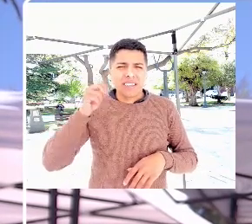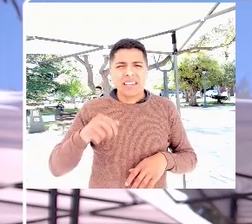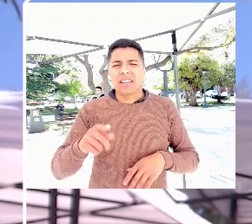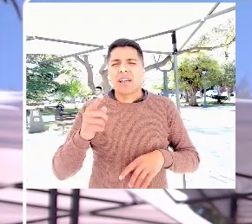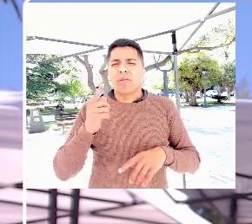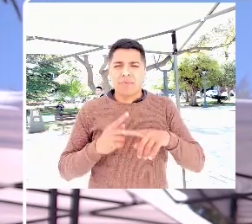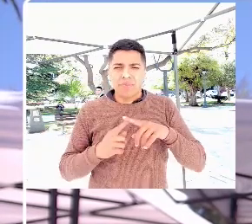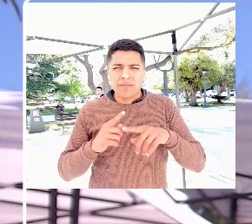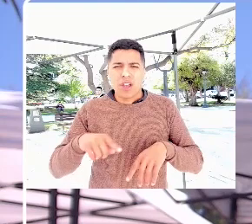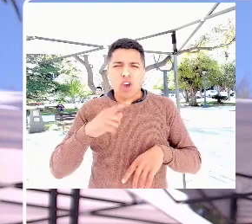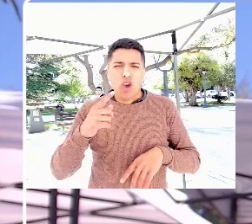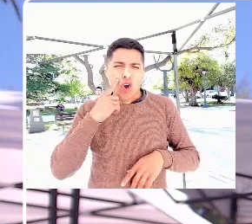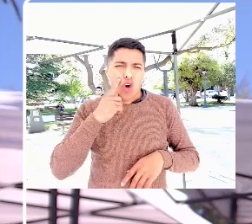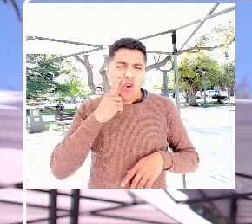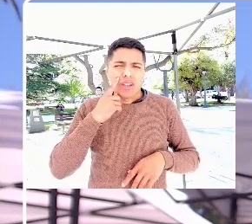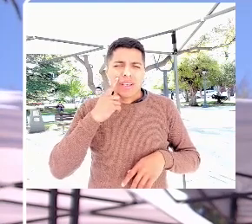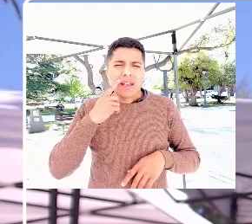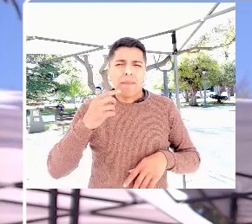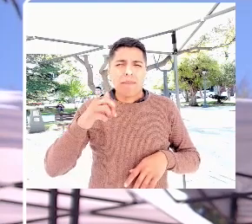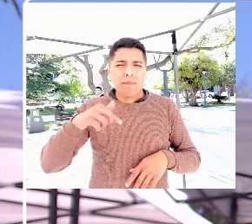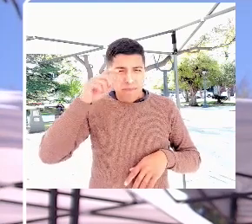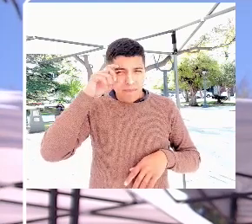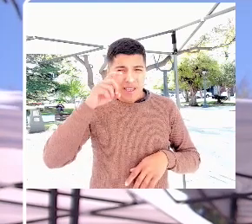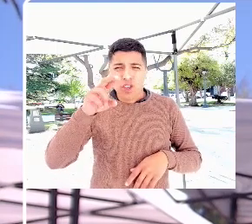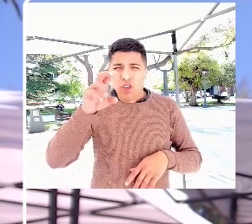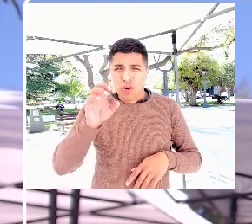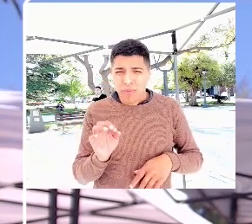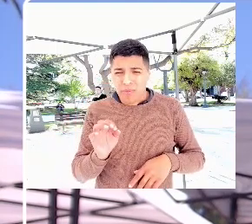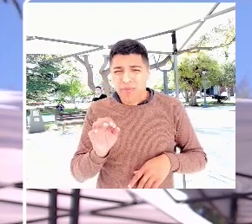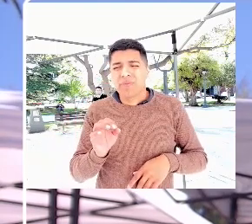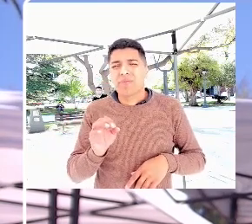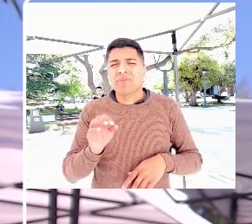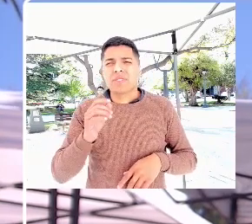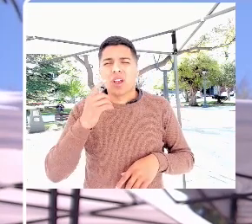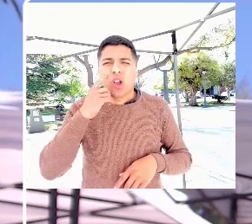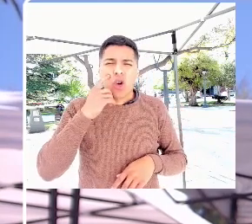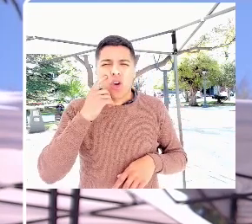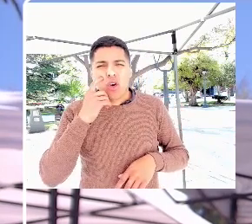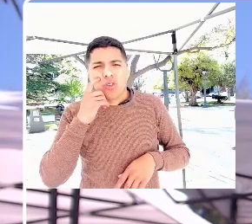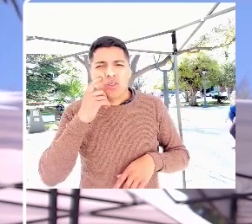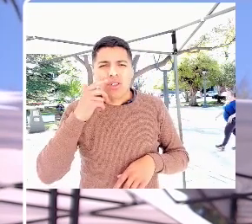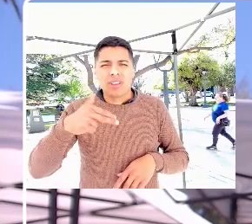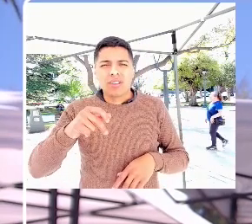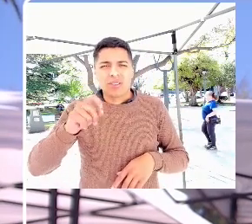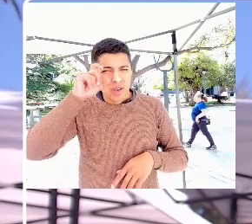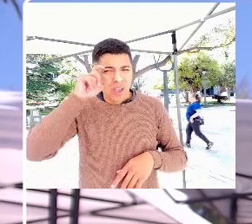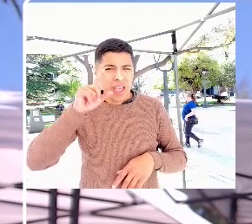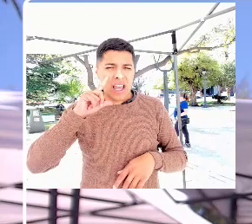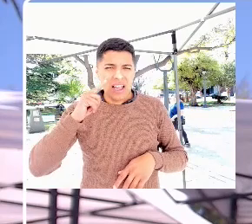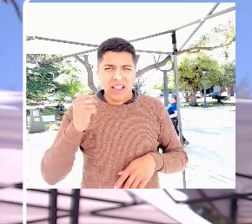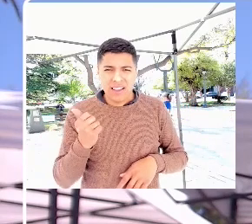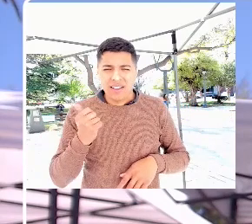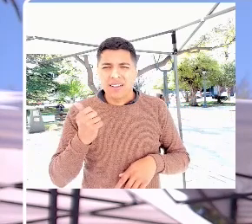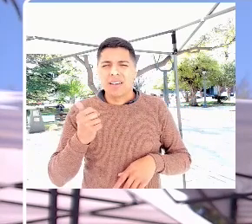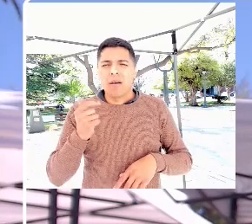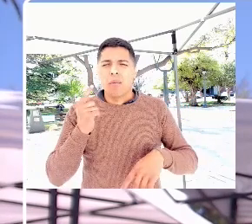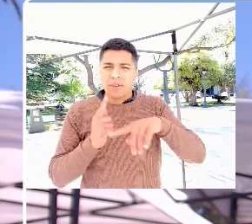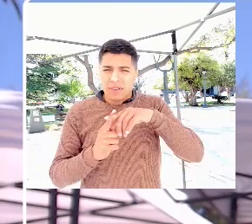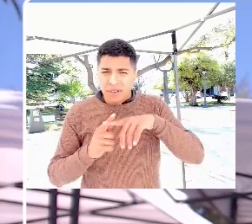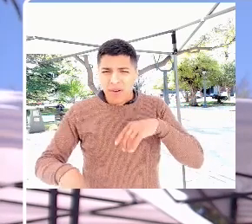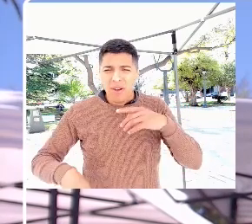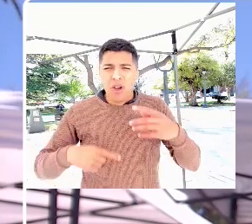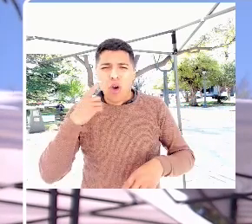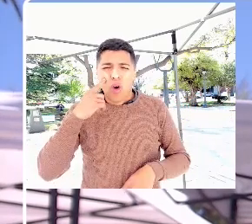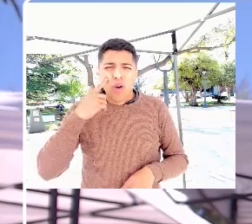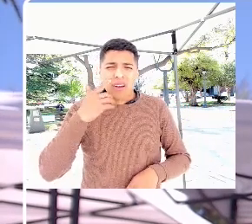Afirmativo. Concejal Pedro San Martín. Afirmativo. Concejala Noelia Santino. Afirmativo.